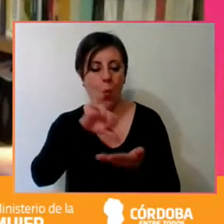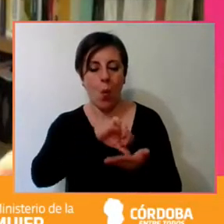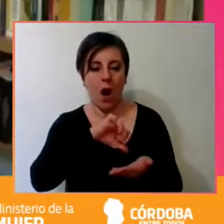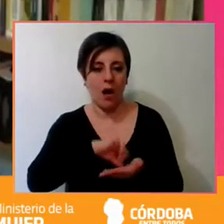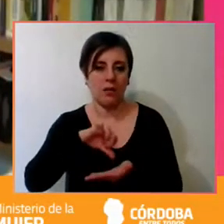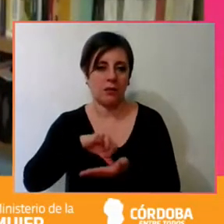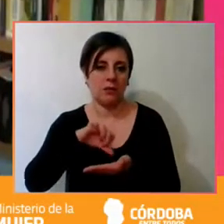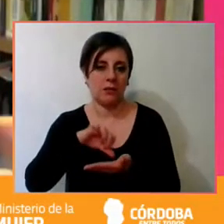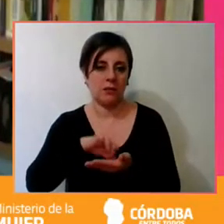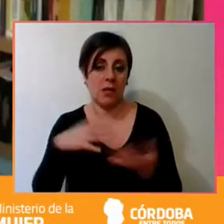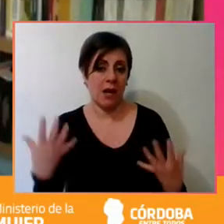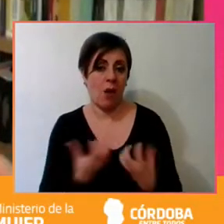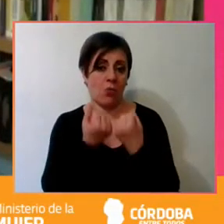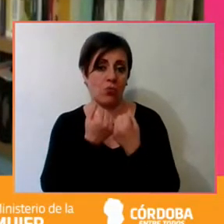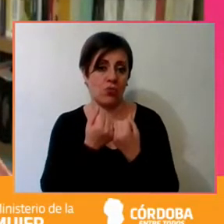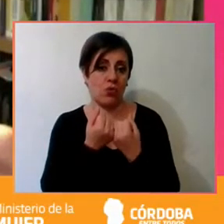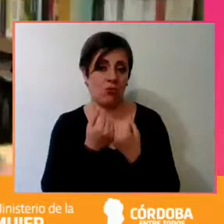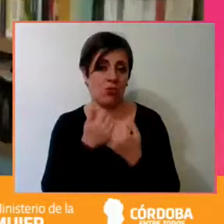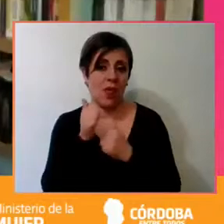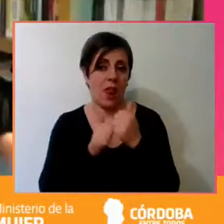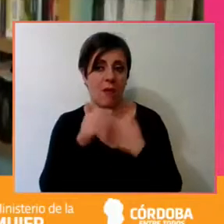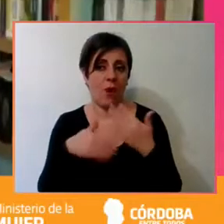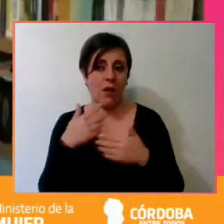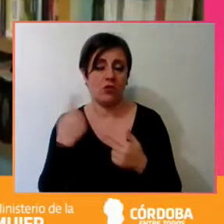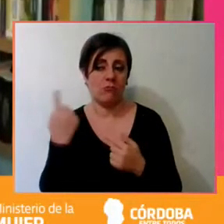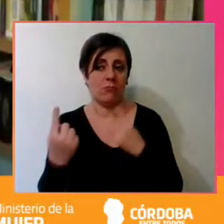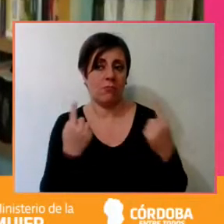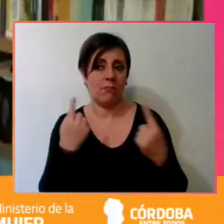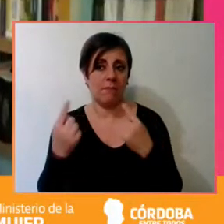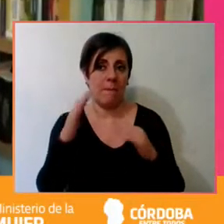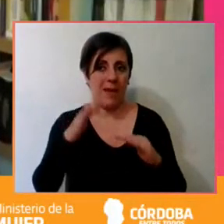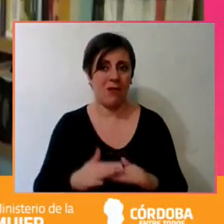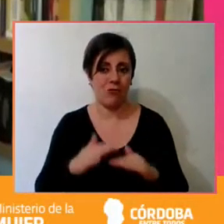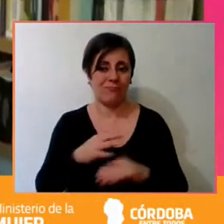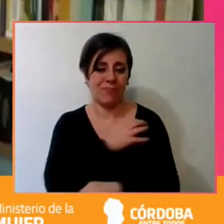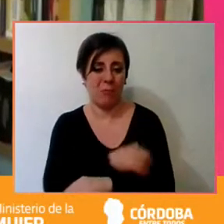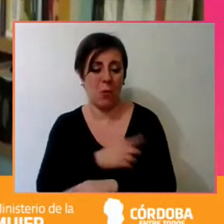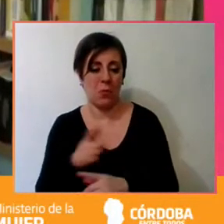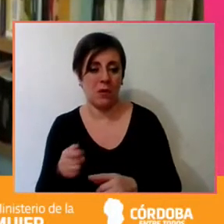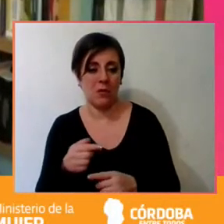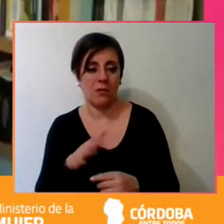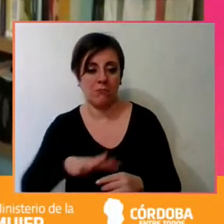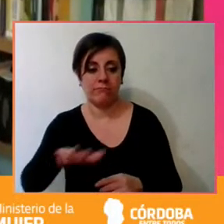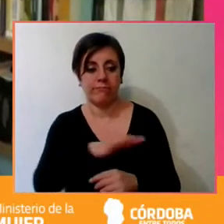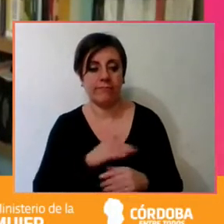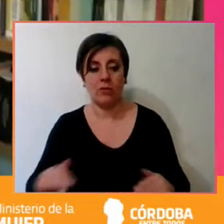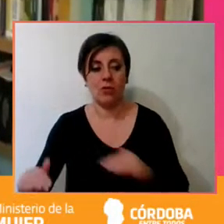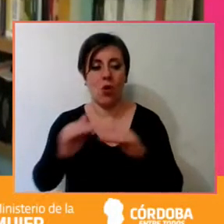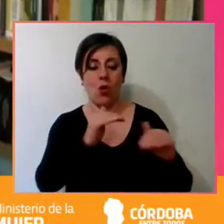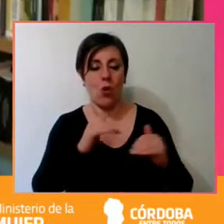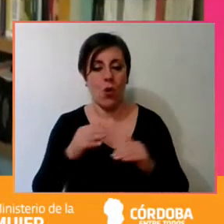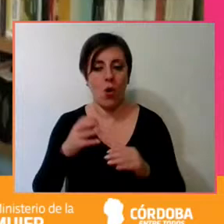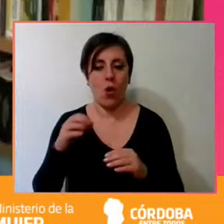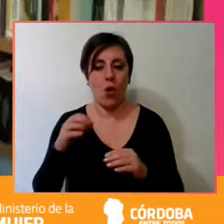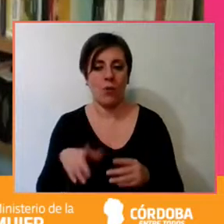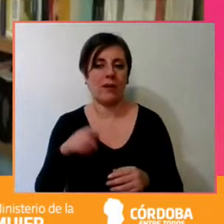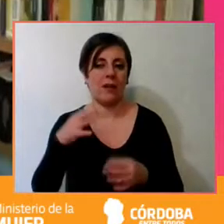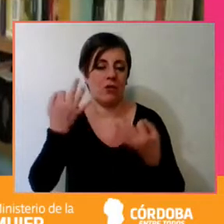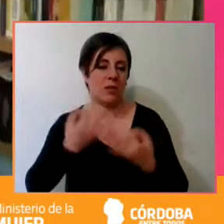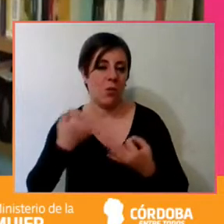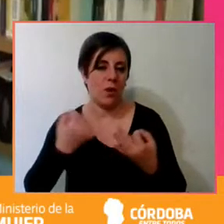donde los recursos de la población individualmente son menores, y crear estos espacios comunitarios de seguridad,